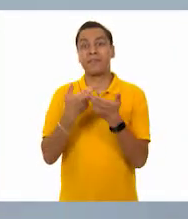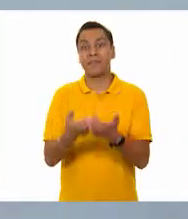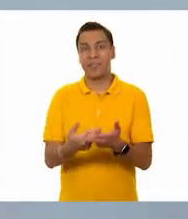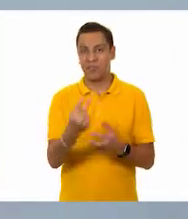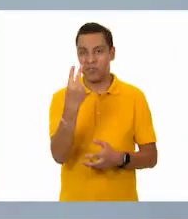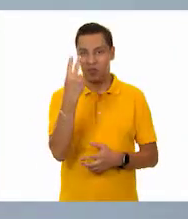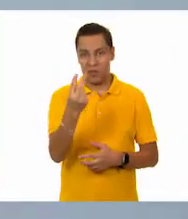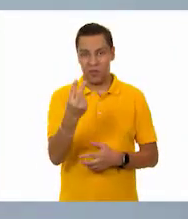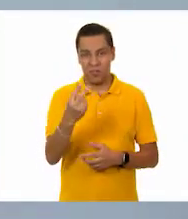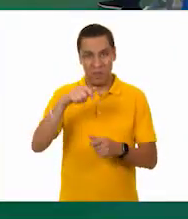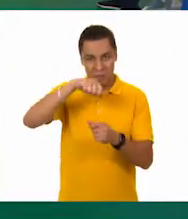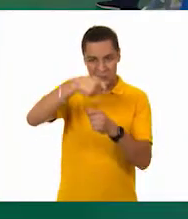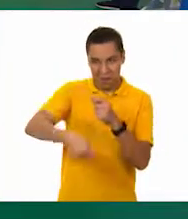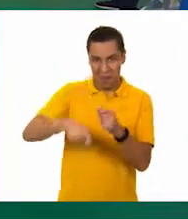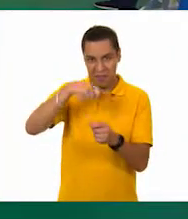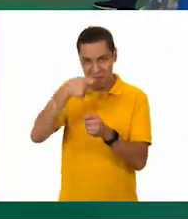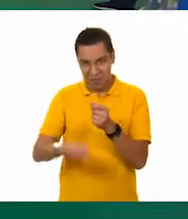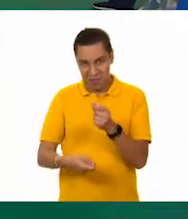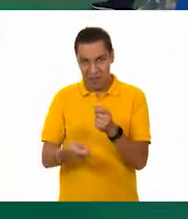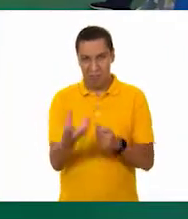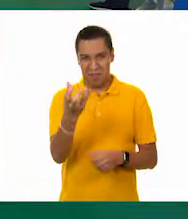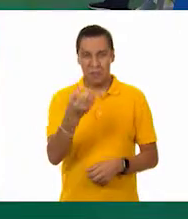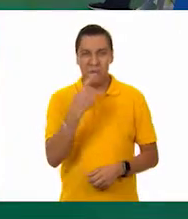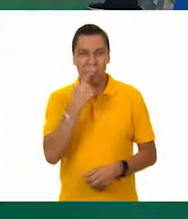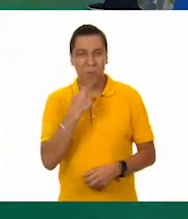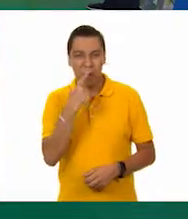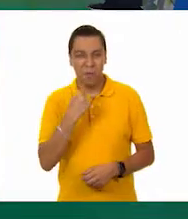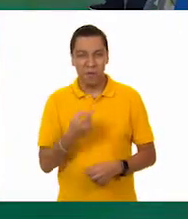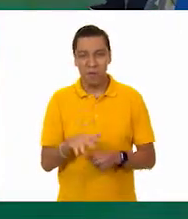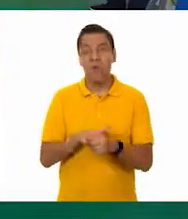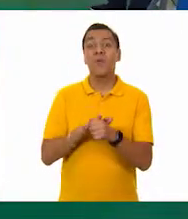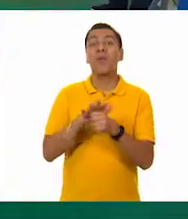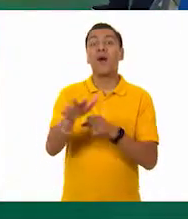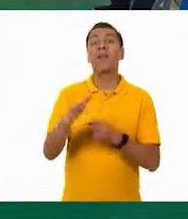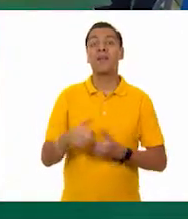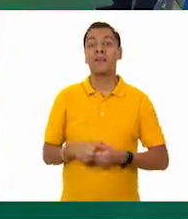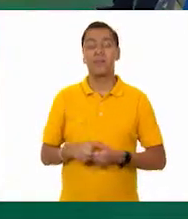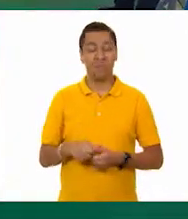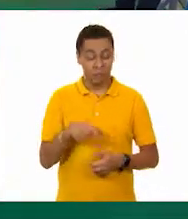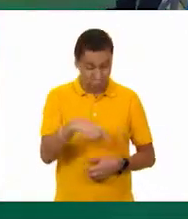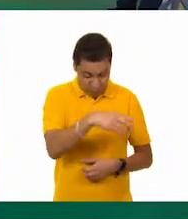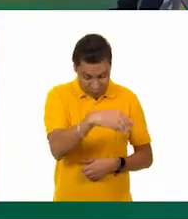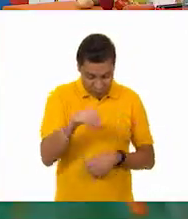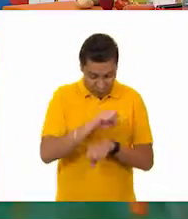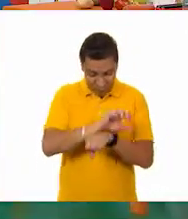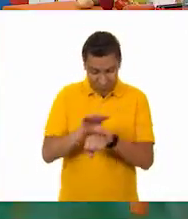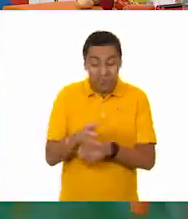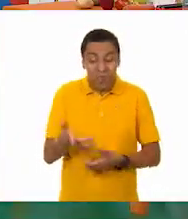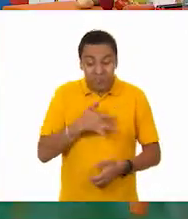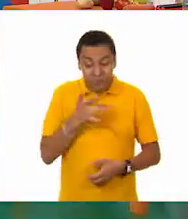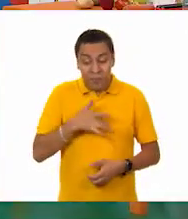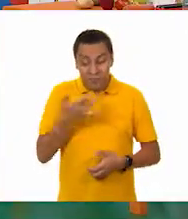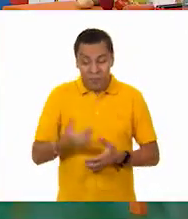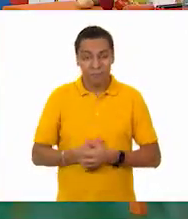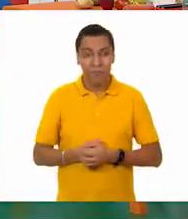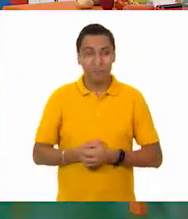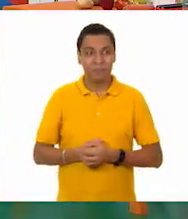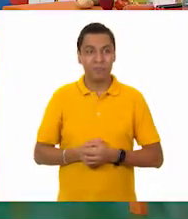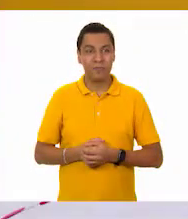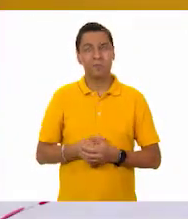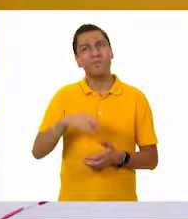Nos quedan el plátano y el jitomate. Ah. Ajá. ¿Qué opinas, Tino? Pues yo creo que